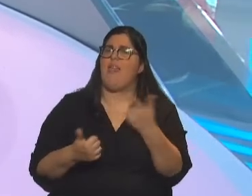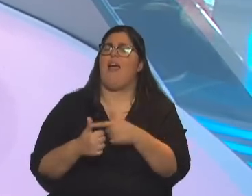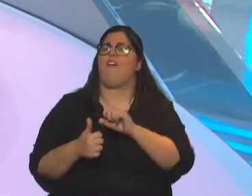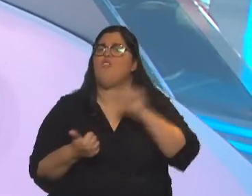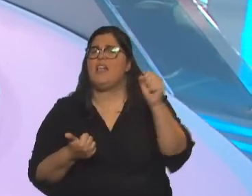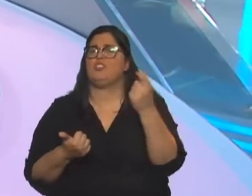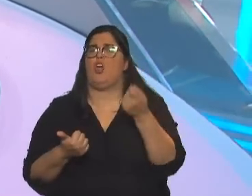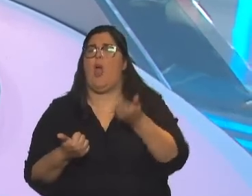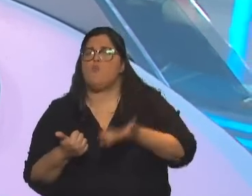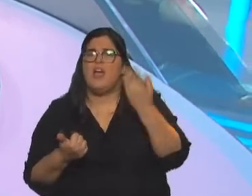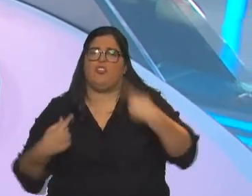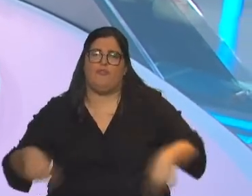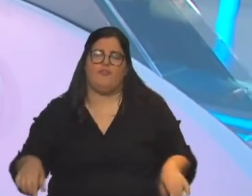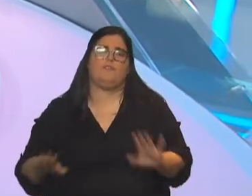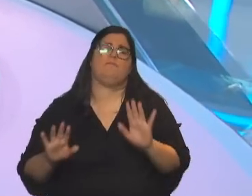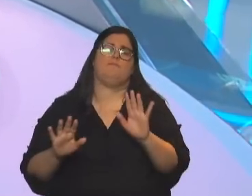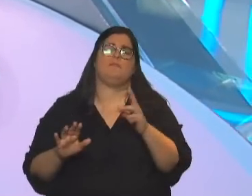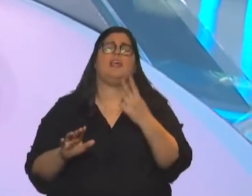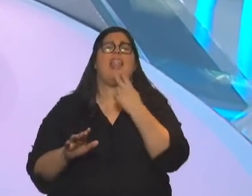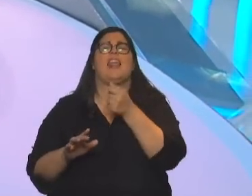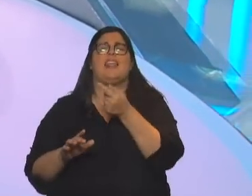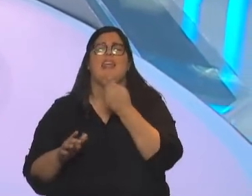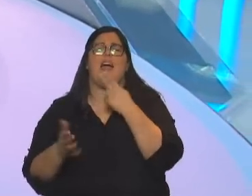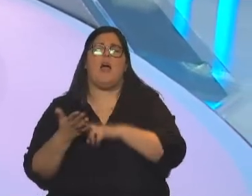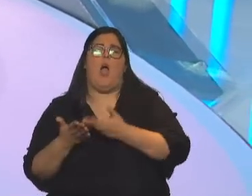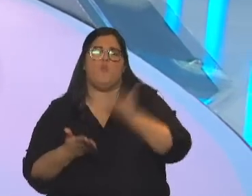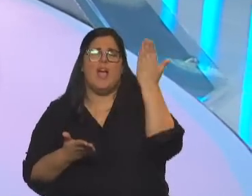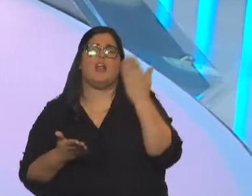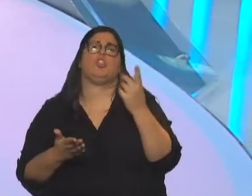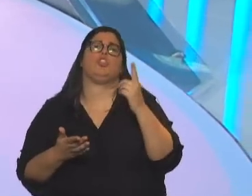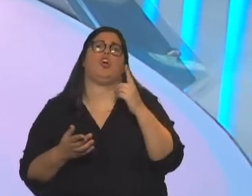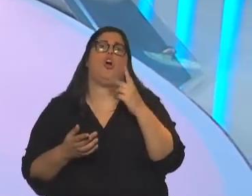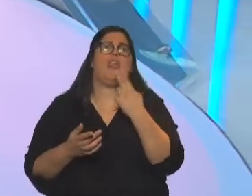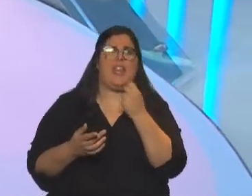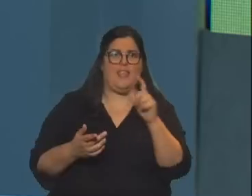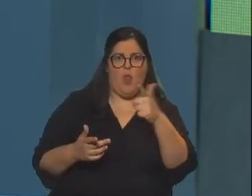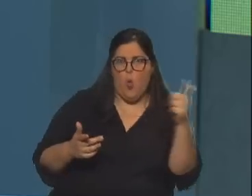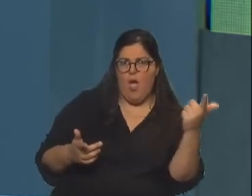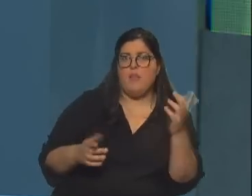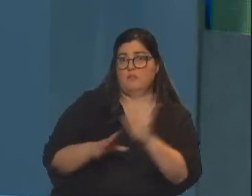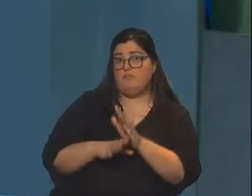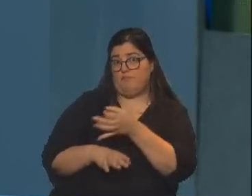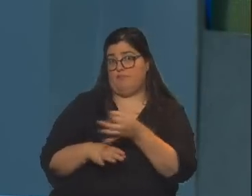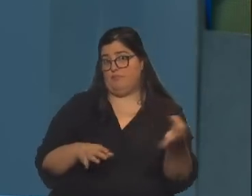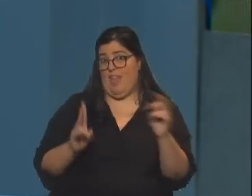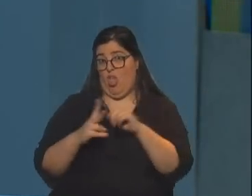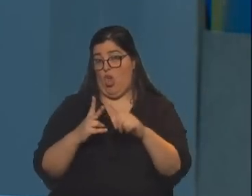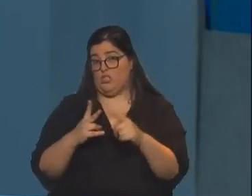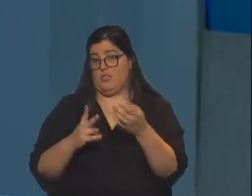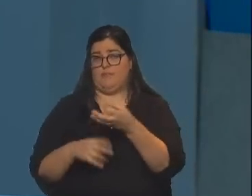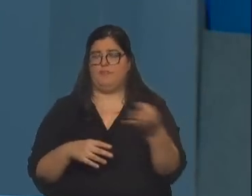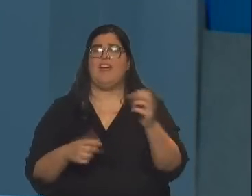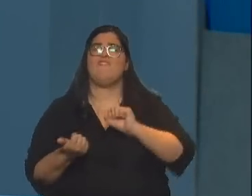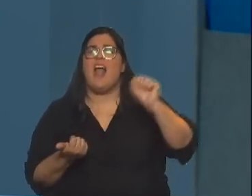inflación. Por lo tanto, atención el a lo aumento que de la viene energía aquí y la adelante. poca energía. Las dos Sí, cuestiones, por ¿no? Me supuesto. parece. Sí, y el sentir la inflación y